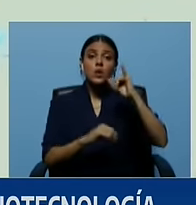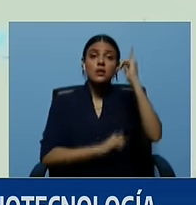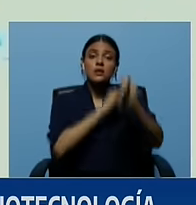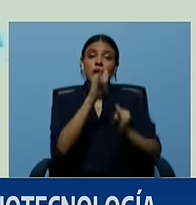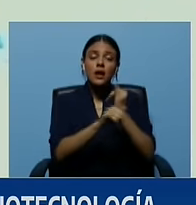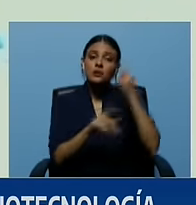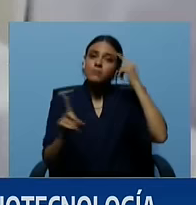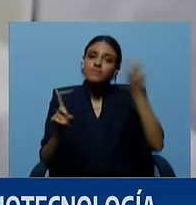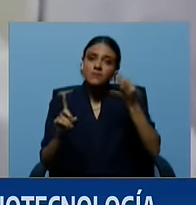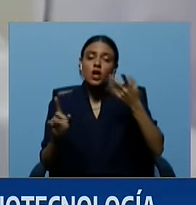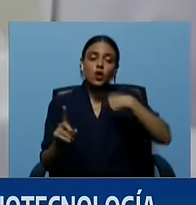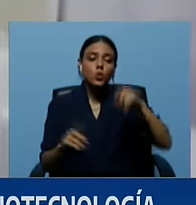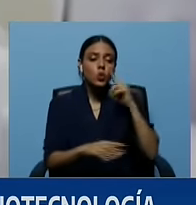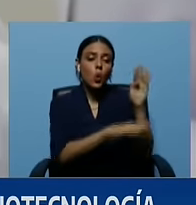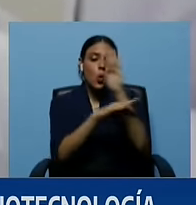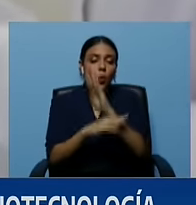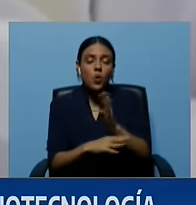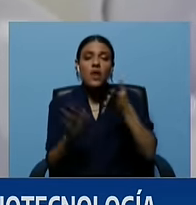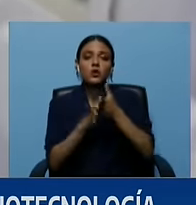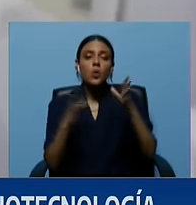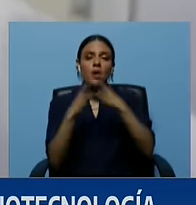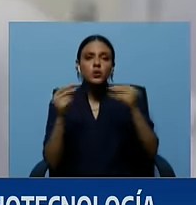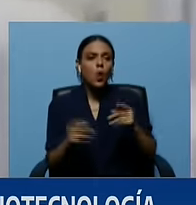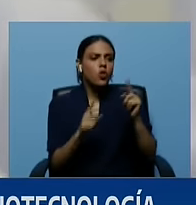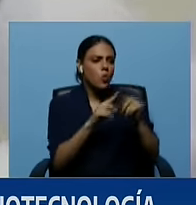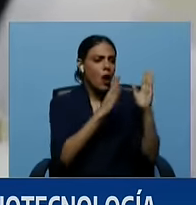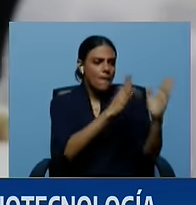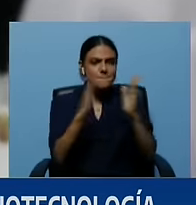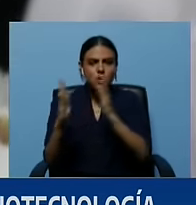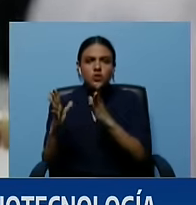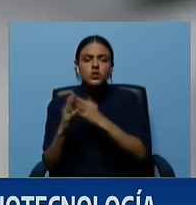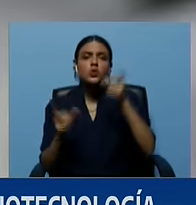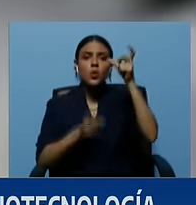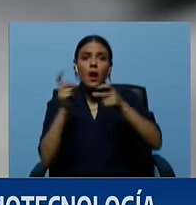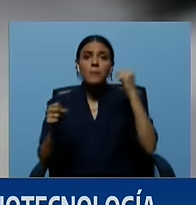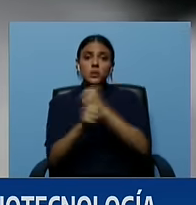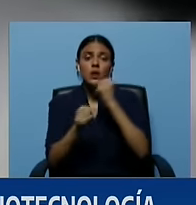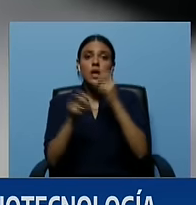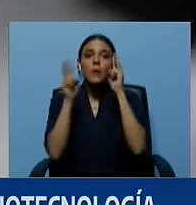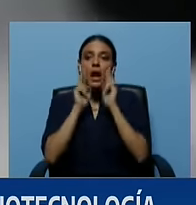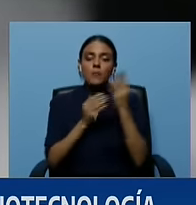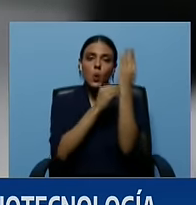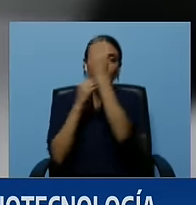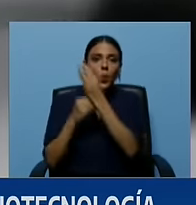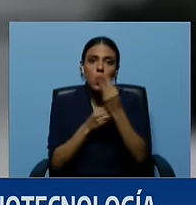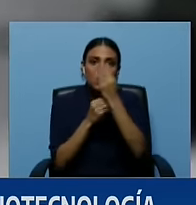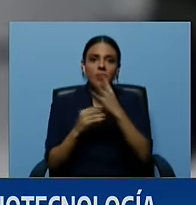para garantizar la bioseguridad de los investigadores que aquí se encuentran, y también para garantizar